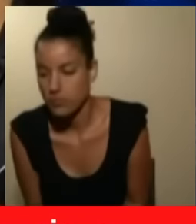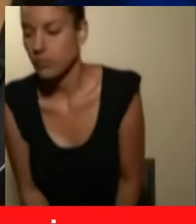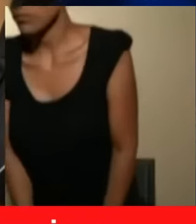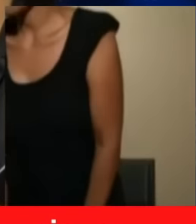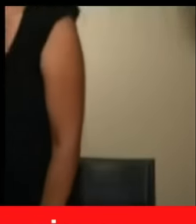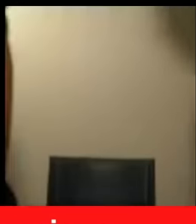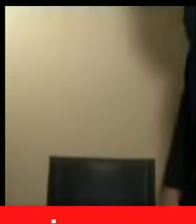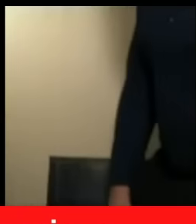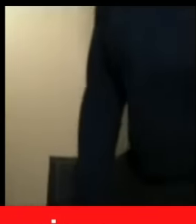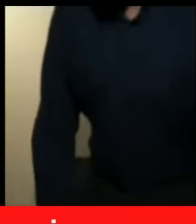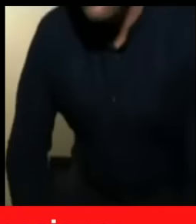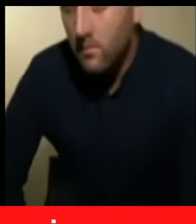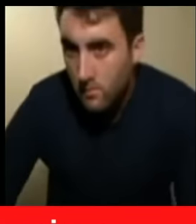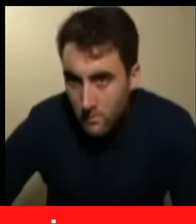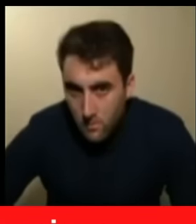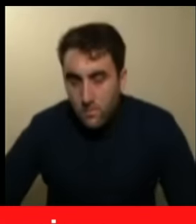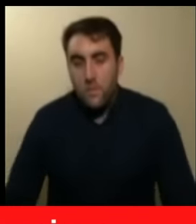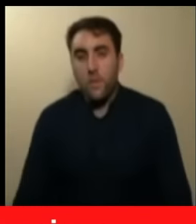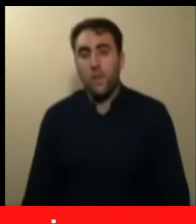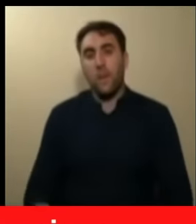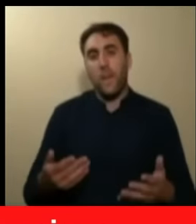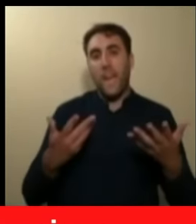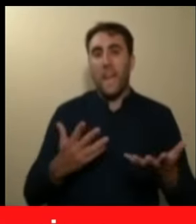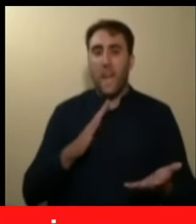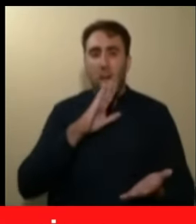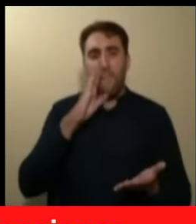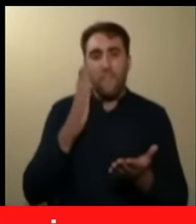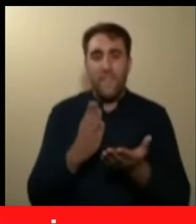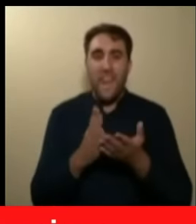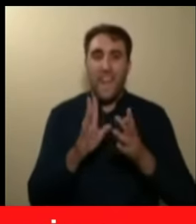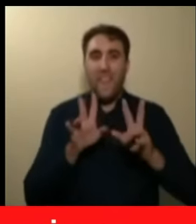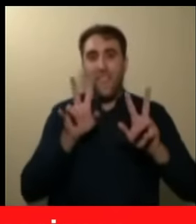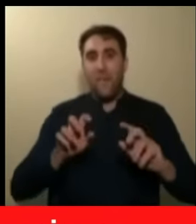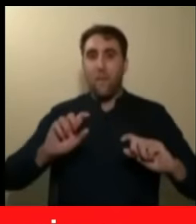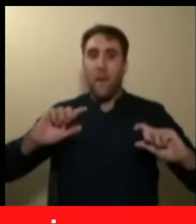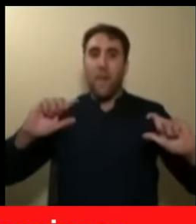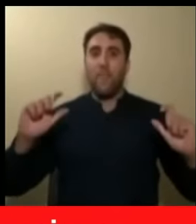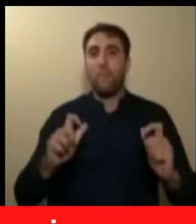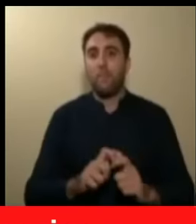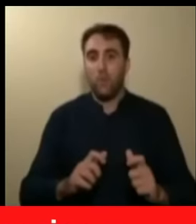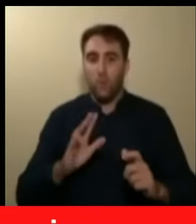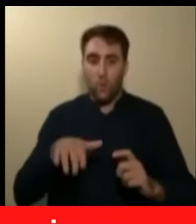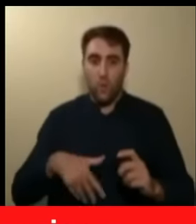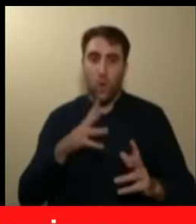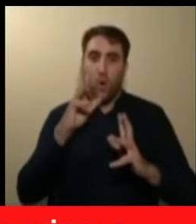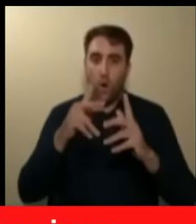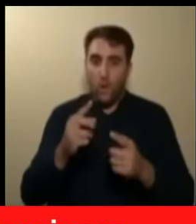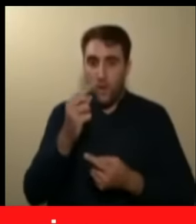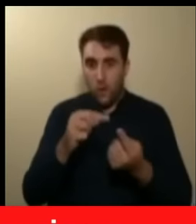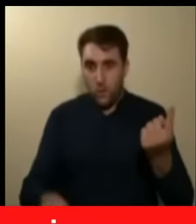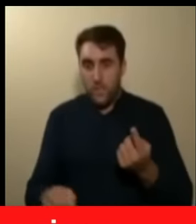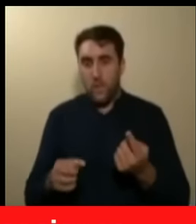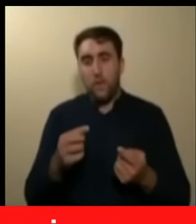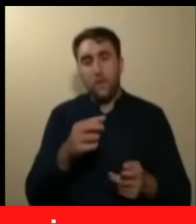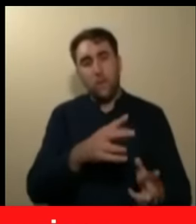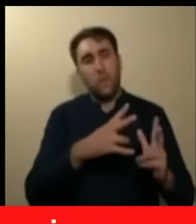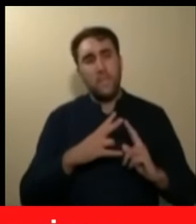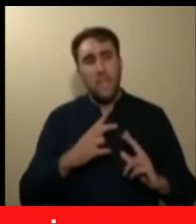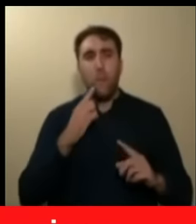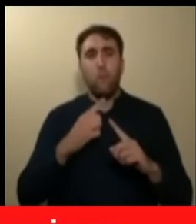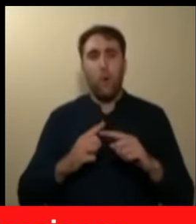su minuto. No, dejaba para el final el tema de la disminución de los delitos como consecuencia de la disminución de la movilidad. Eso no es